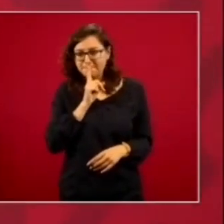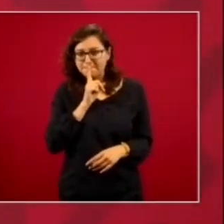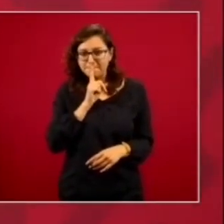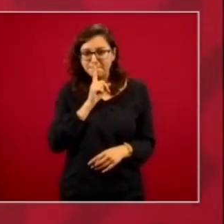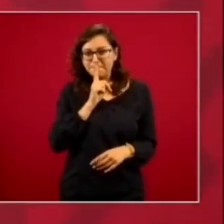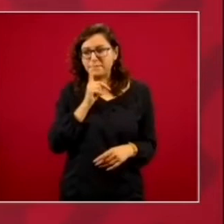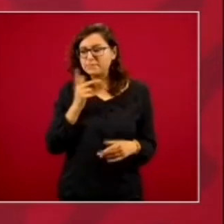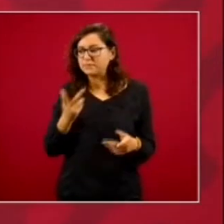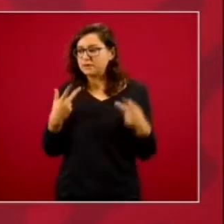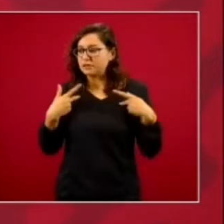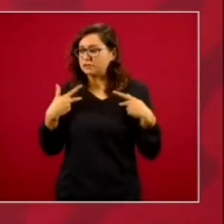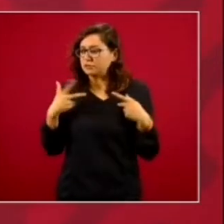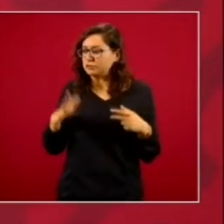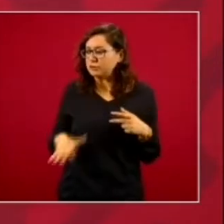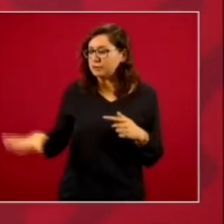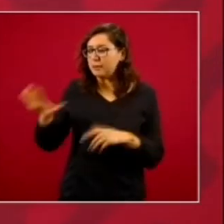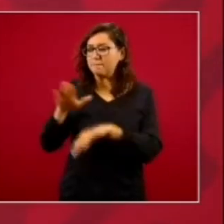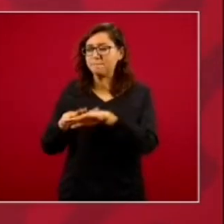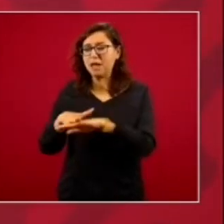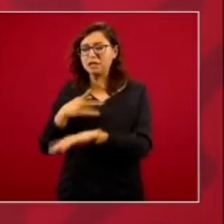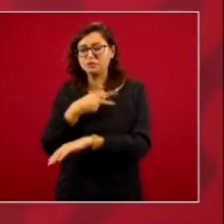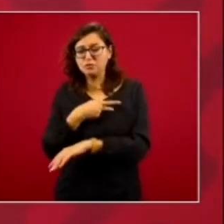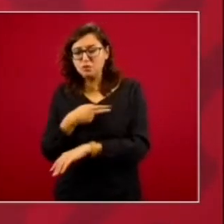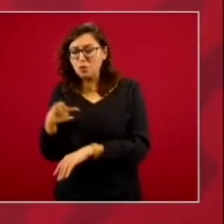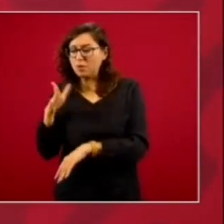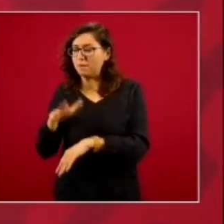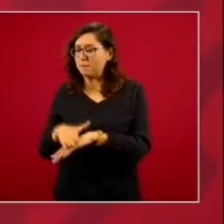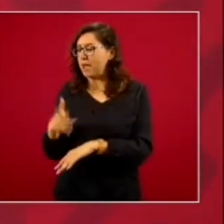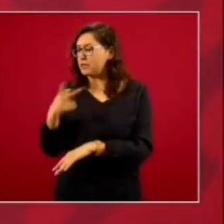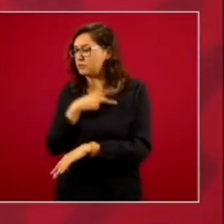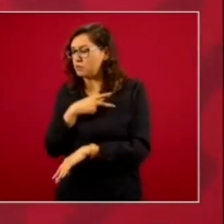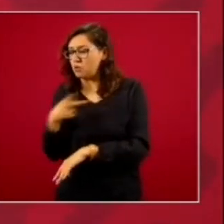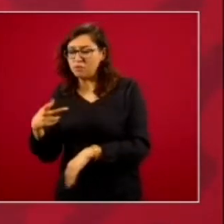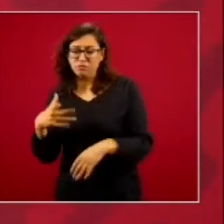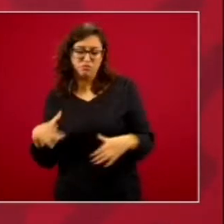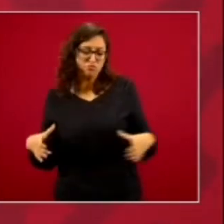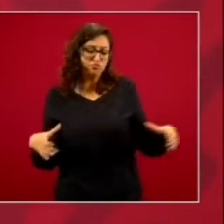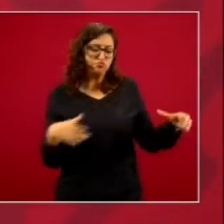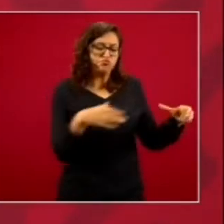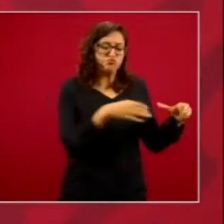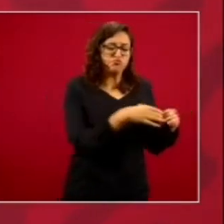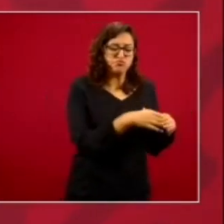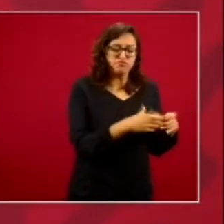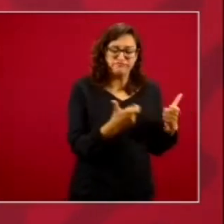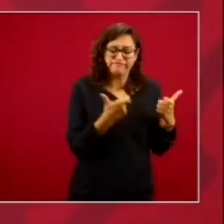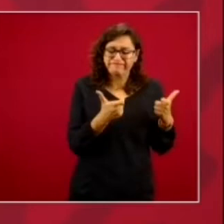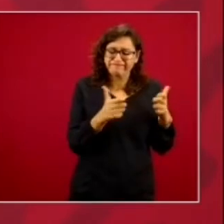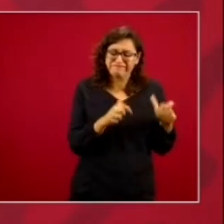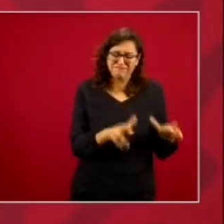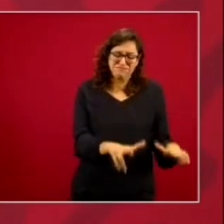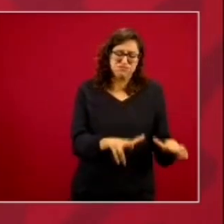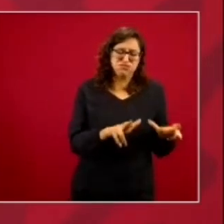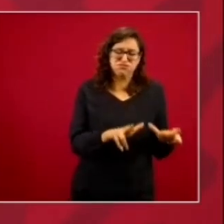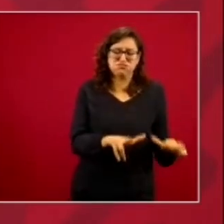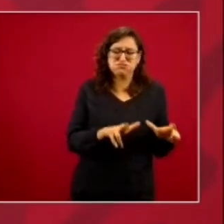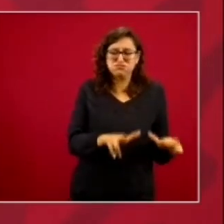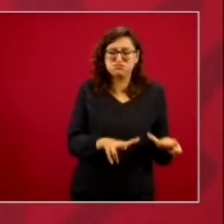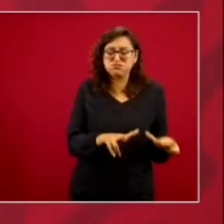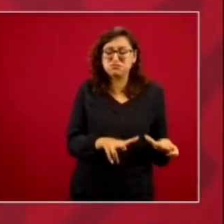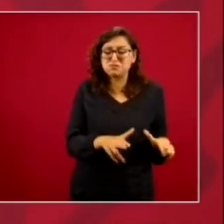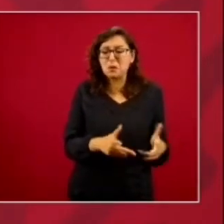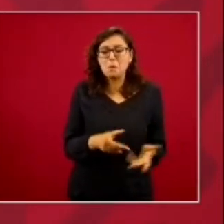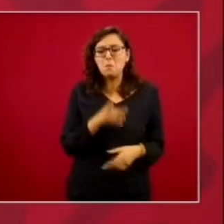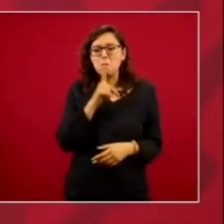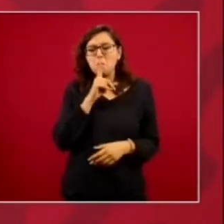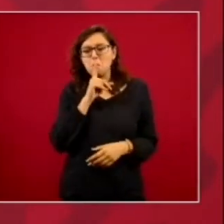se empobrecía el pueblo y cómo unos cuantos se hacían inmensamente ricos.